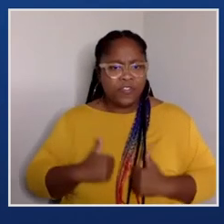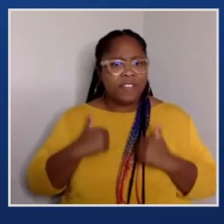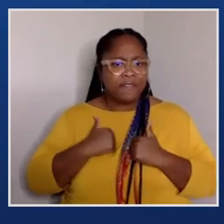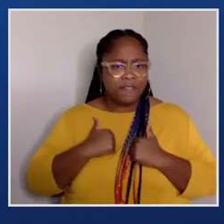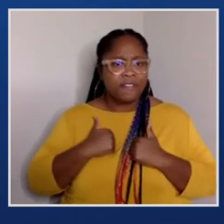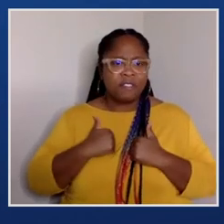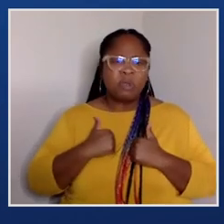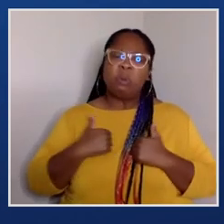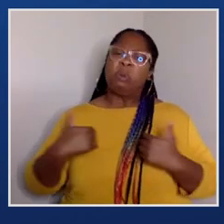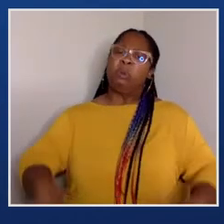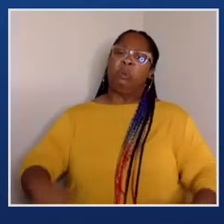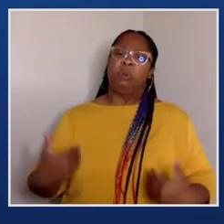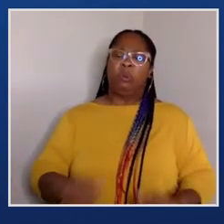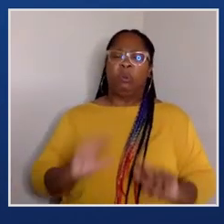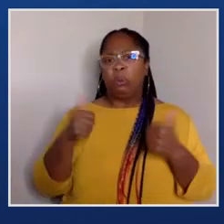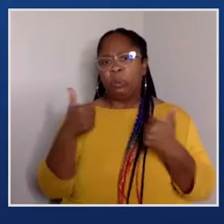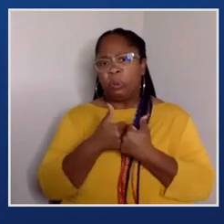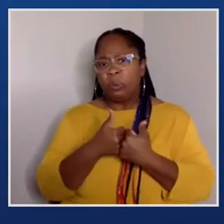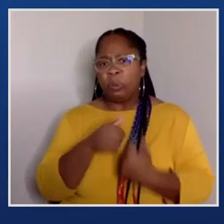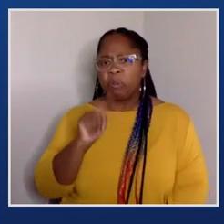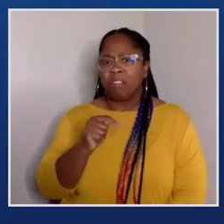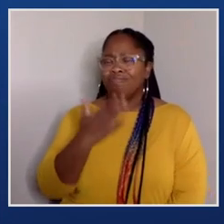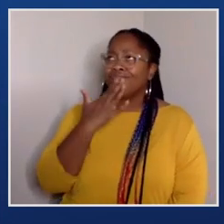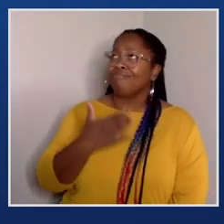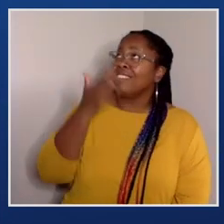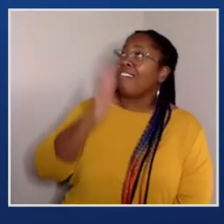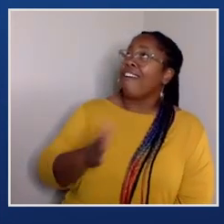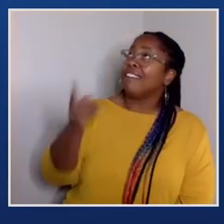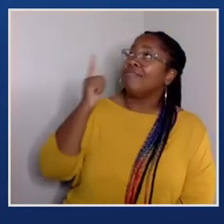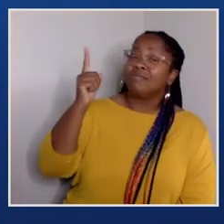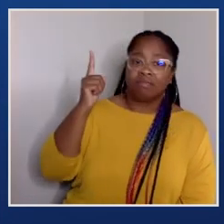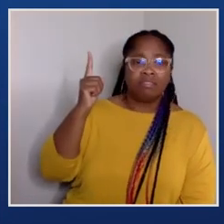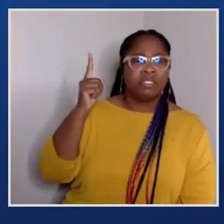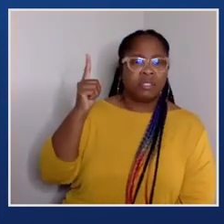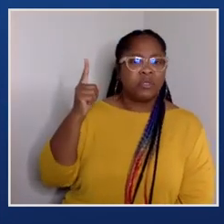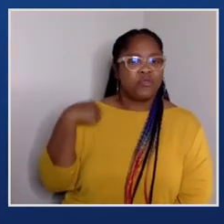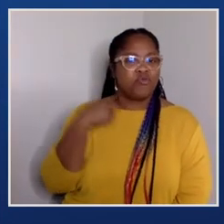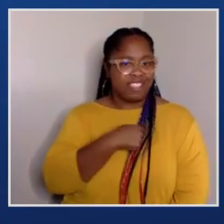muy duro, pero gracias a Dios estamos,